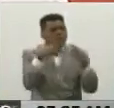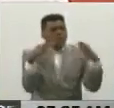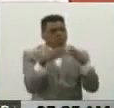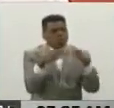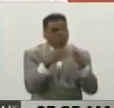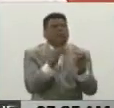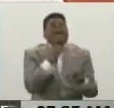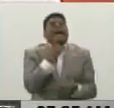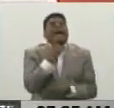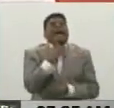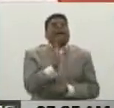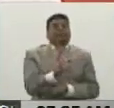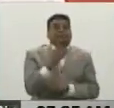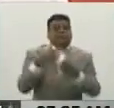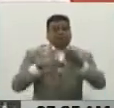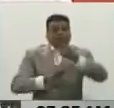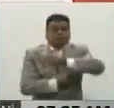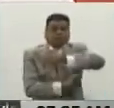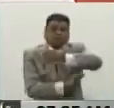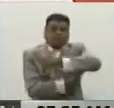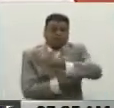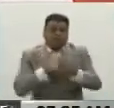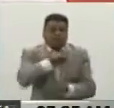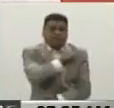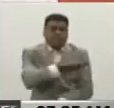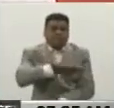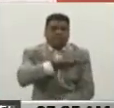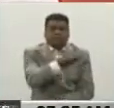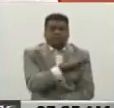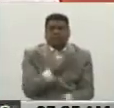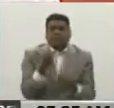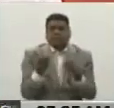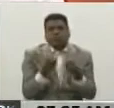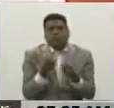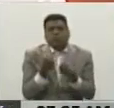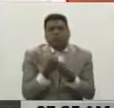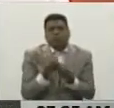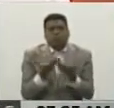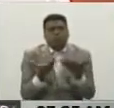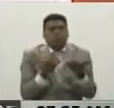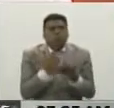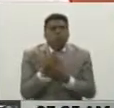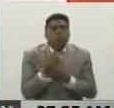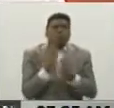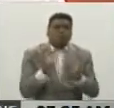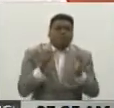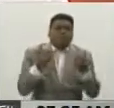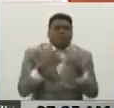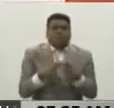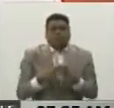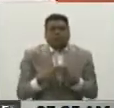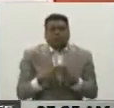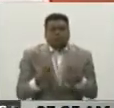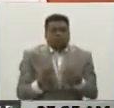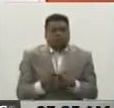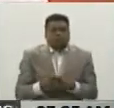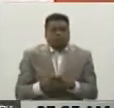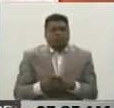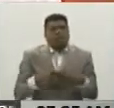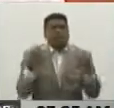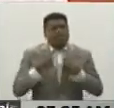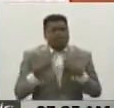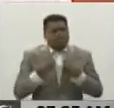pretendemos ir a las bases de misiones como núcleos o espacios de acción, porque sabemos que allí es donde además hace vida nuestro